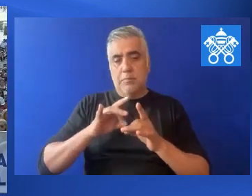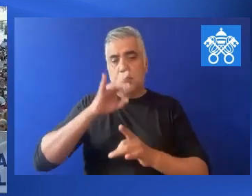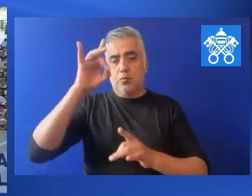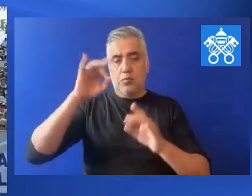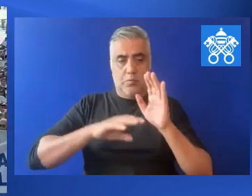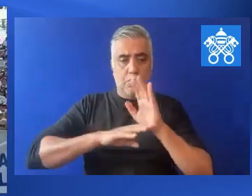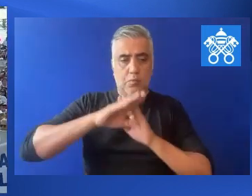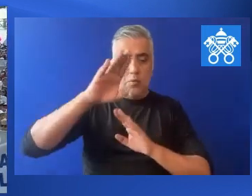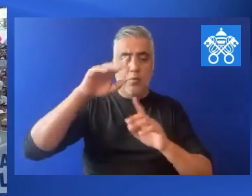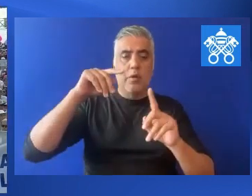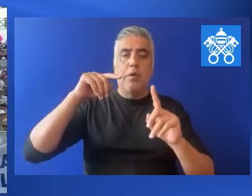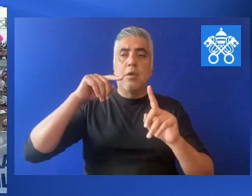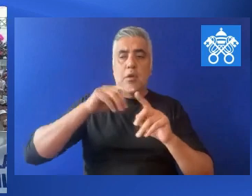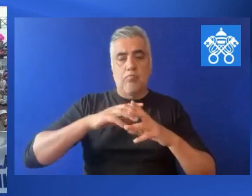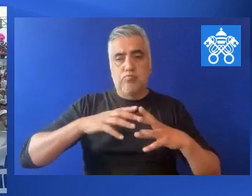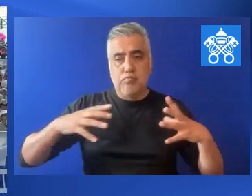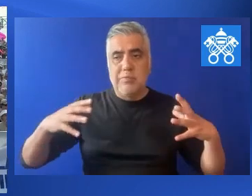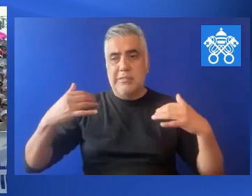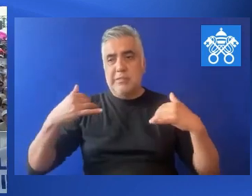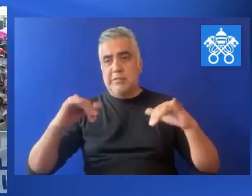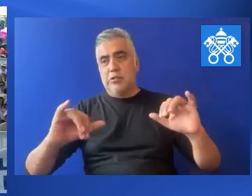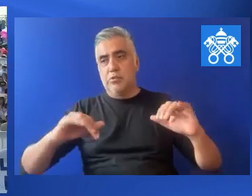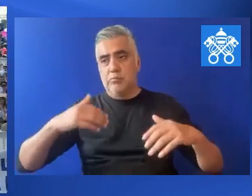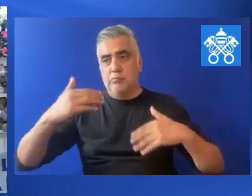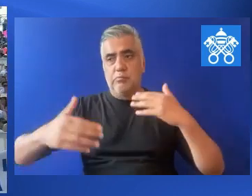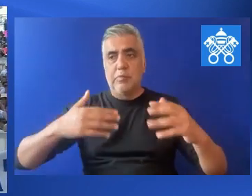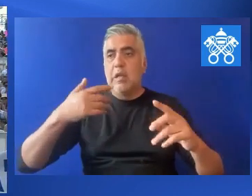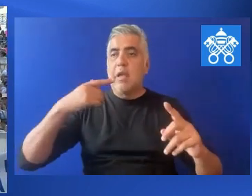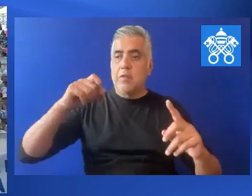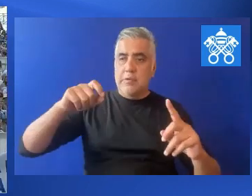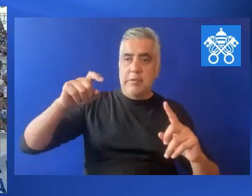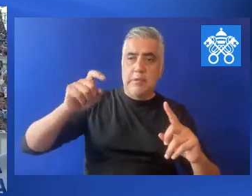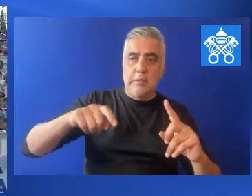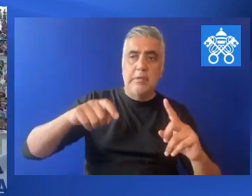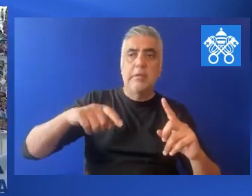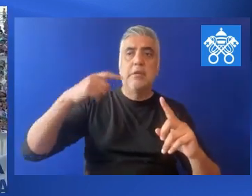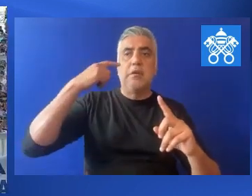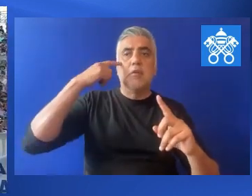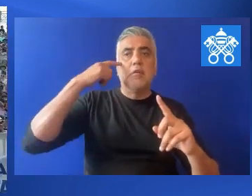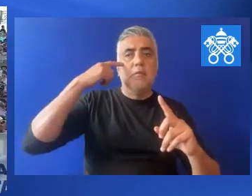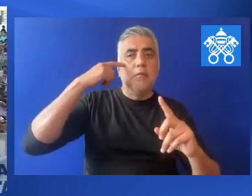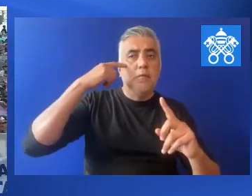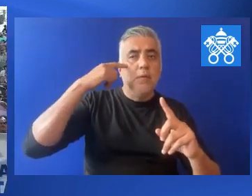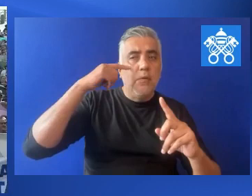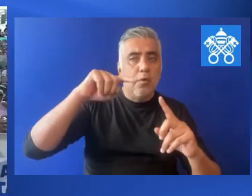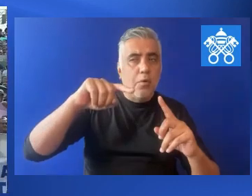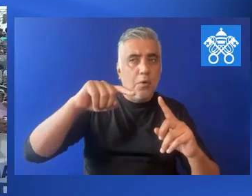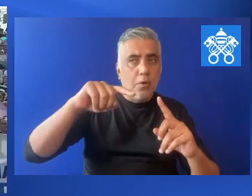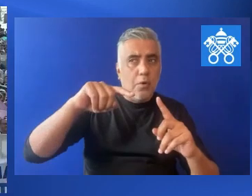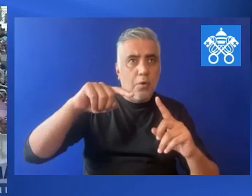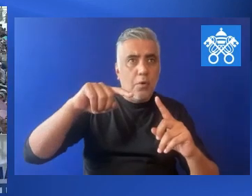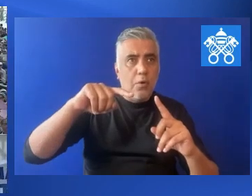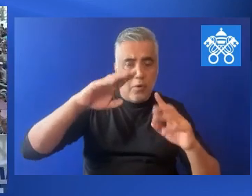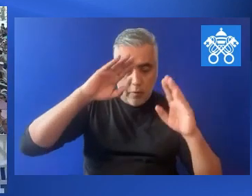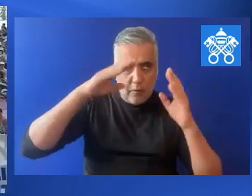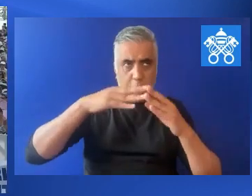en su crecimiento humano y espiritual, sigue siendo plenamente actual, ya que vemos la